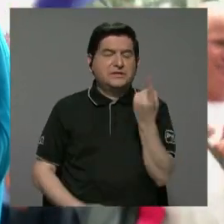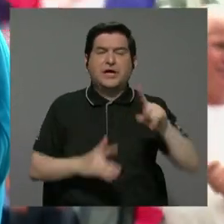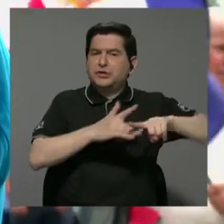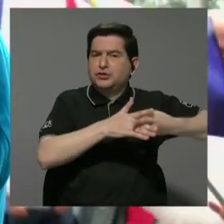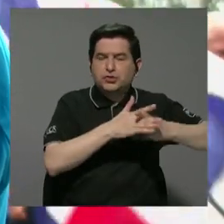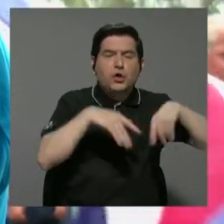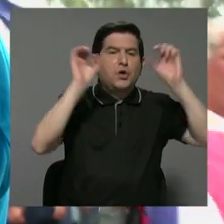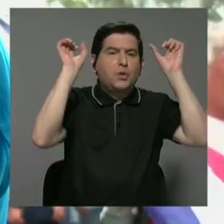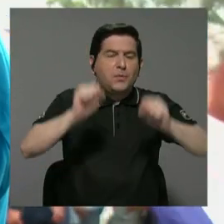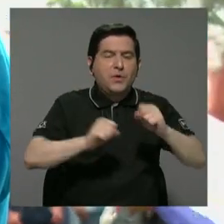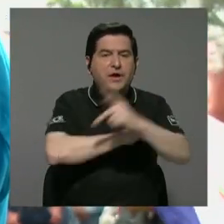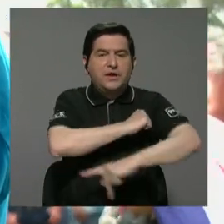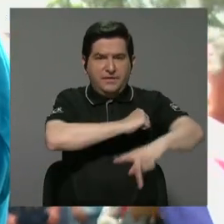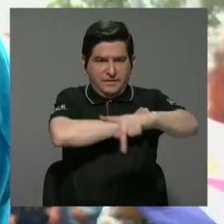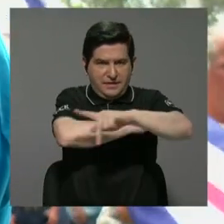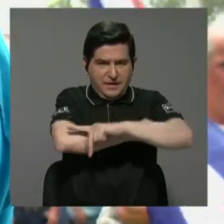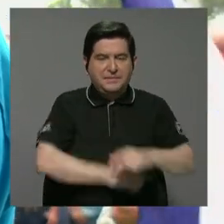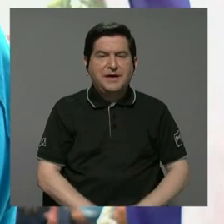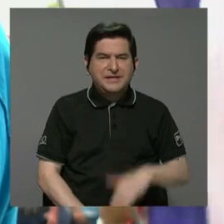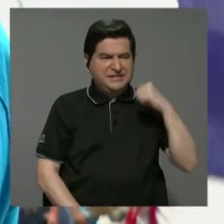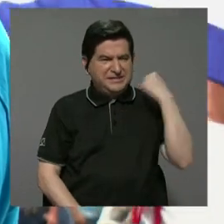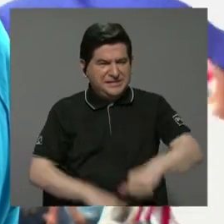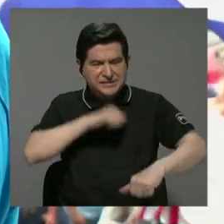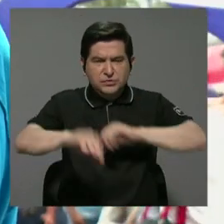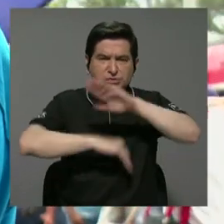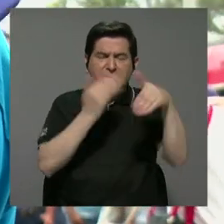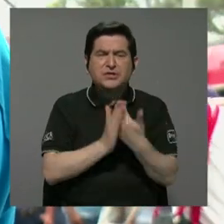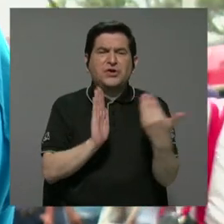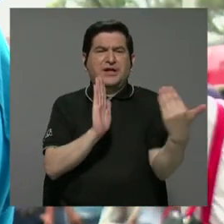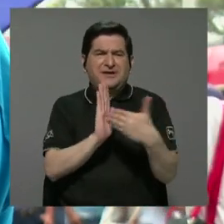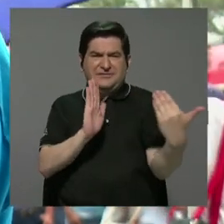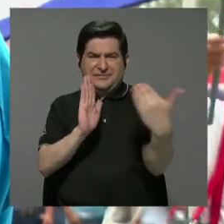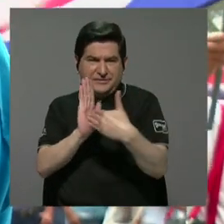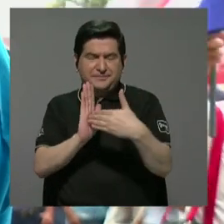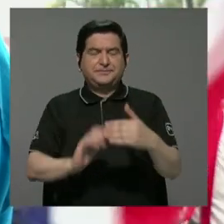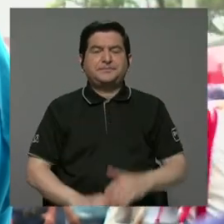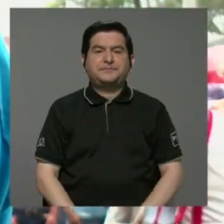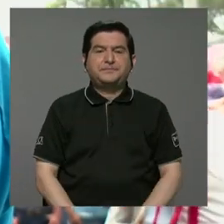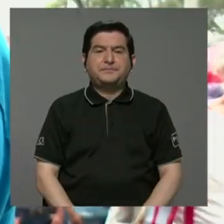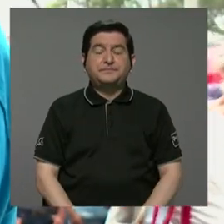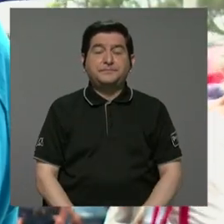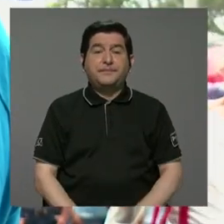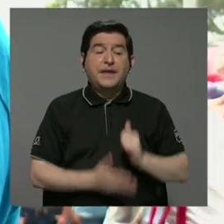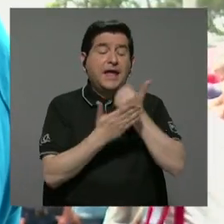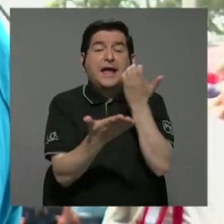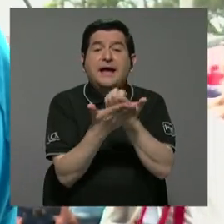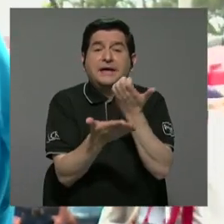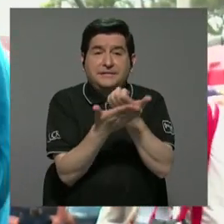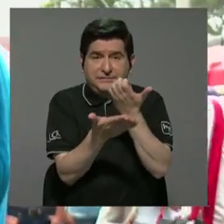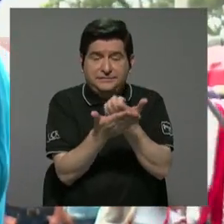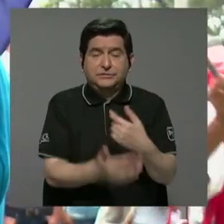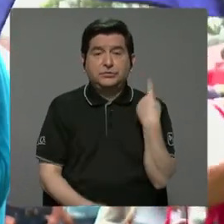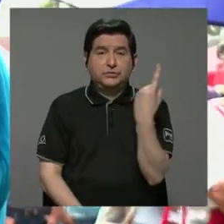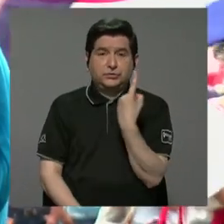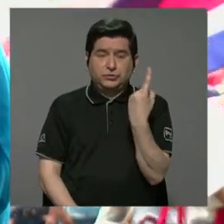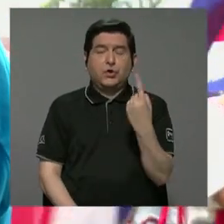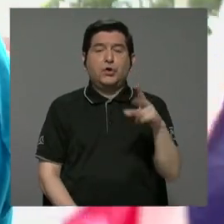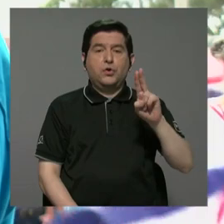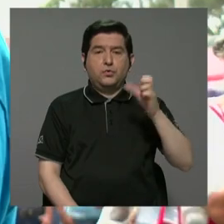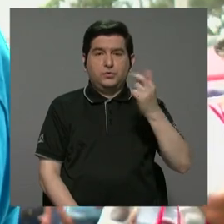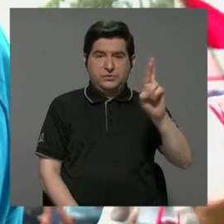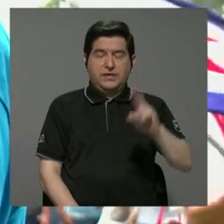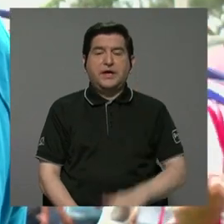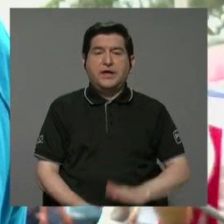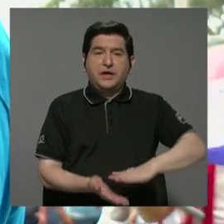herramienta que puede tener un país para combatir todos estos flagelos. En cuanto a las becas, Alejandra, solo en la Universidad de Costa Rica se